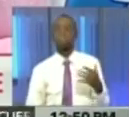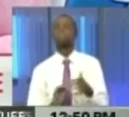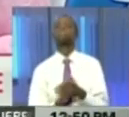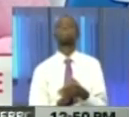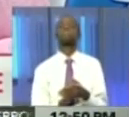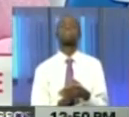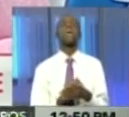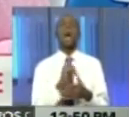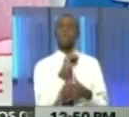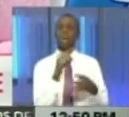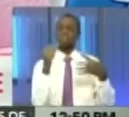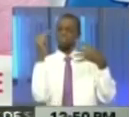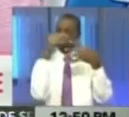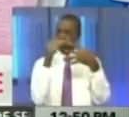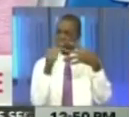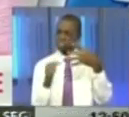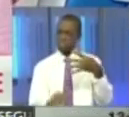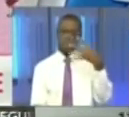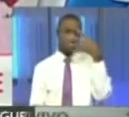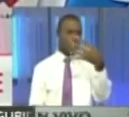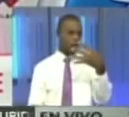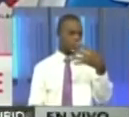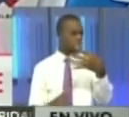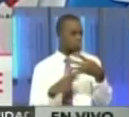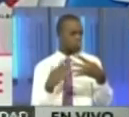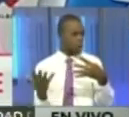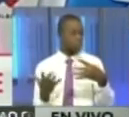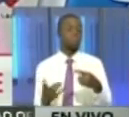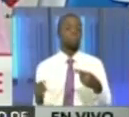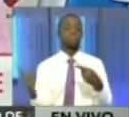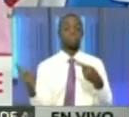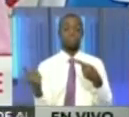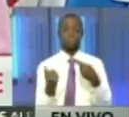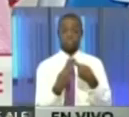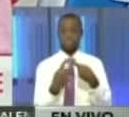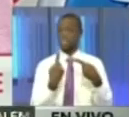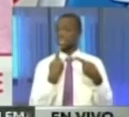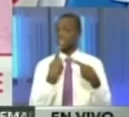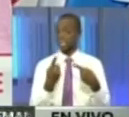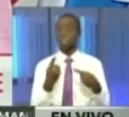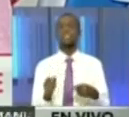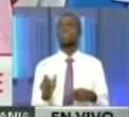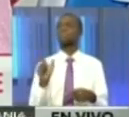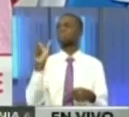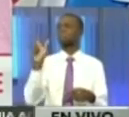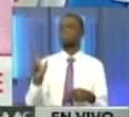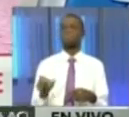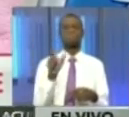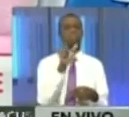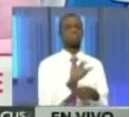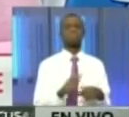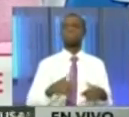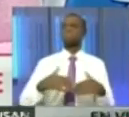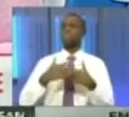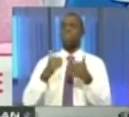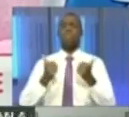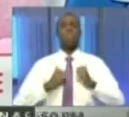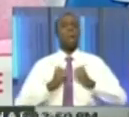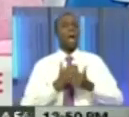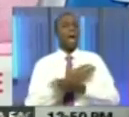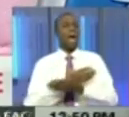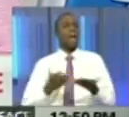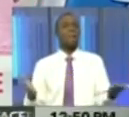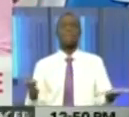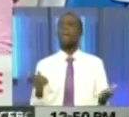cuatro condiciones que pone? Una es que te dice, todos los cargos y magistraturas de elección popular son